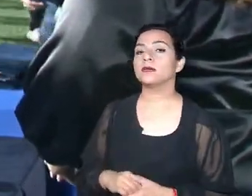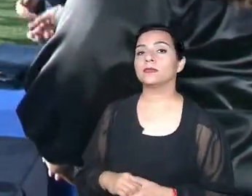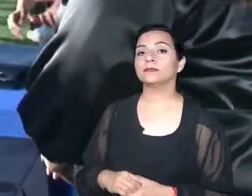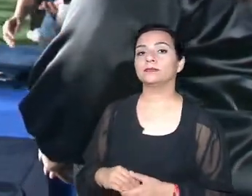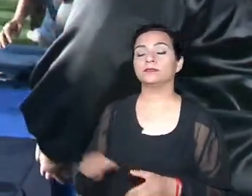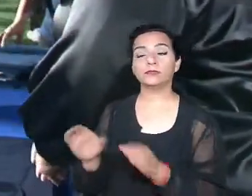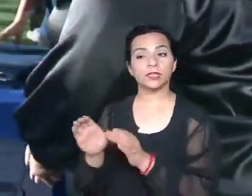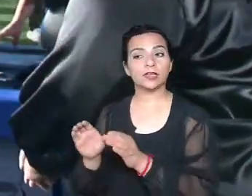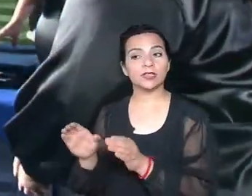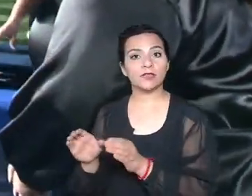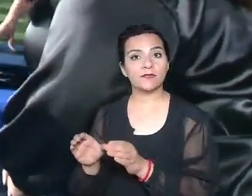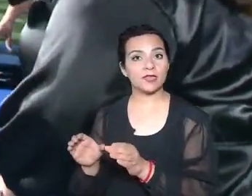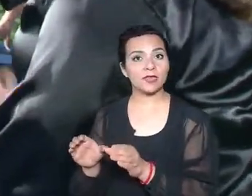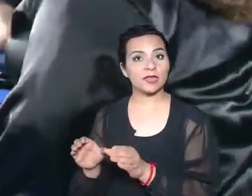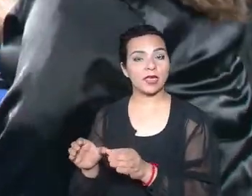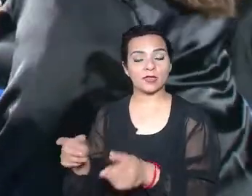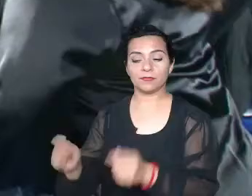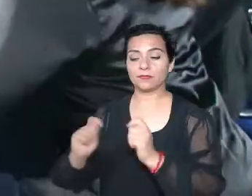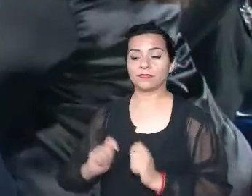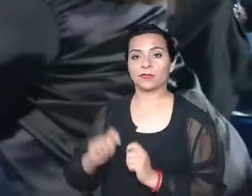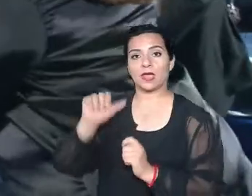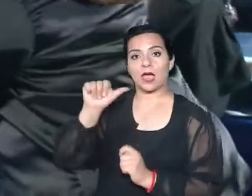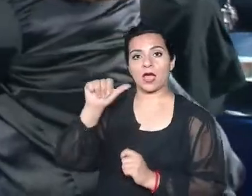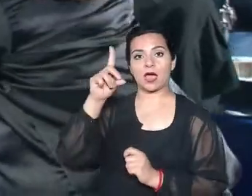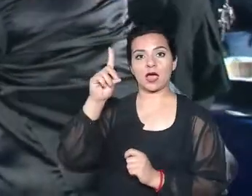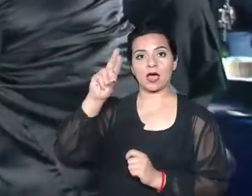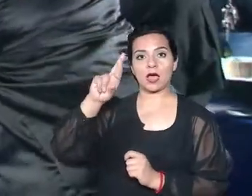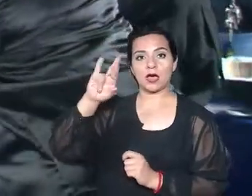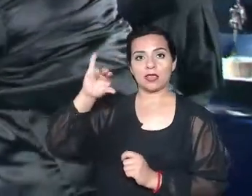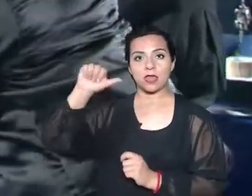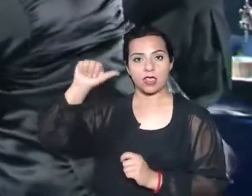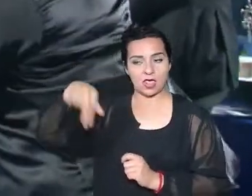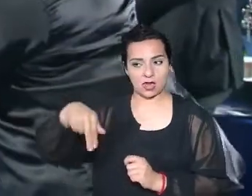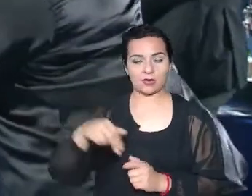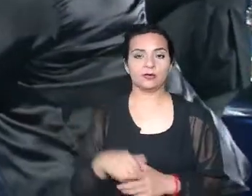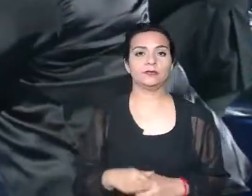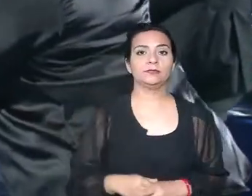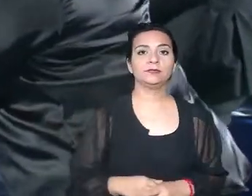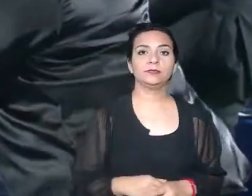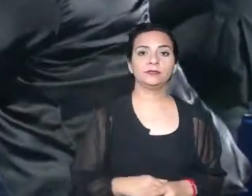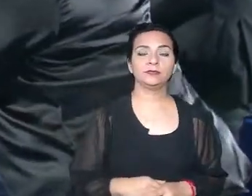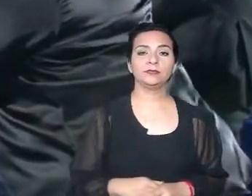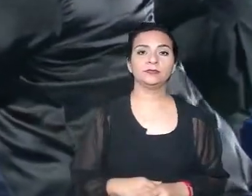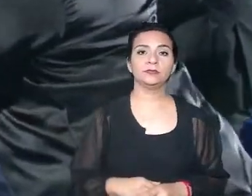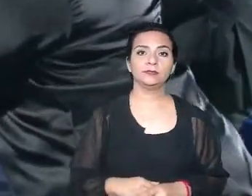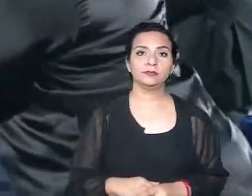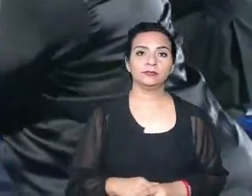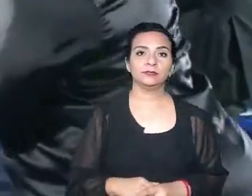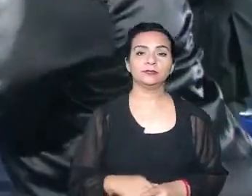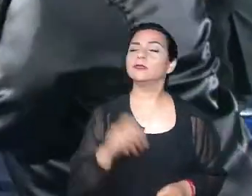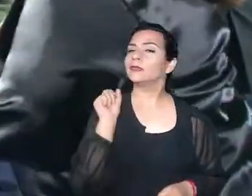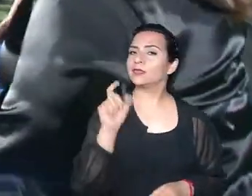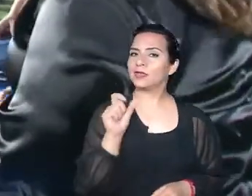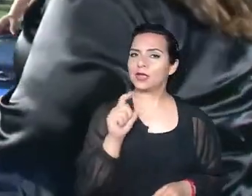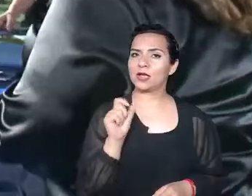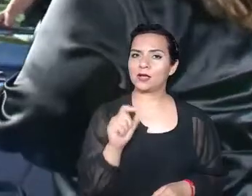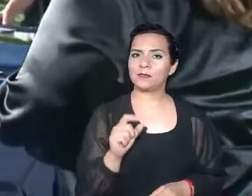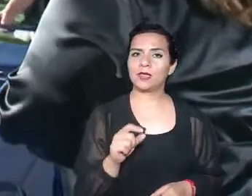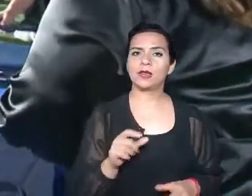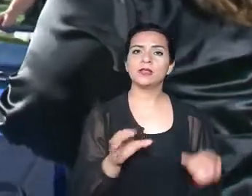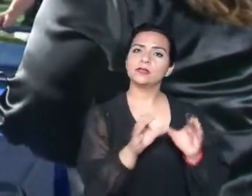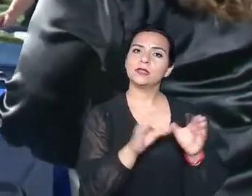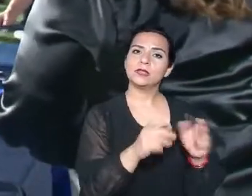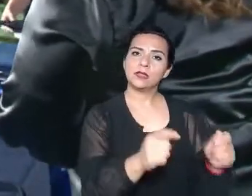las autoridades su reconocimiento a Adrián Ricardo Maldonado Ramírez. También recibe